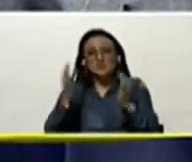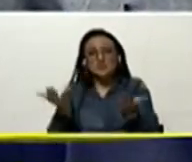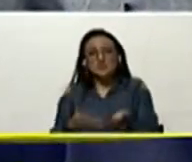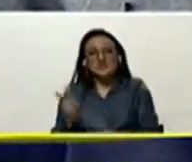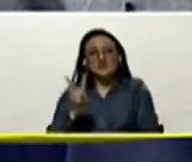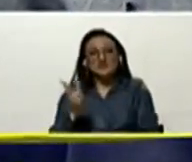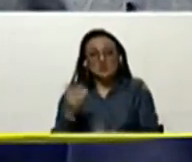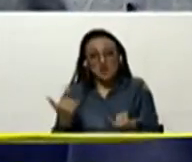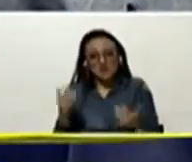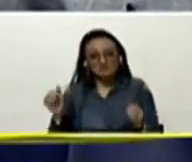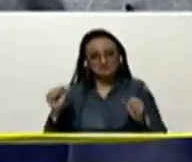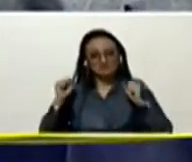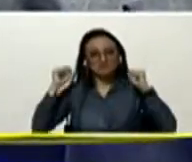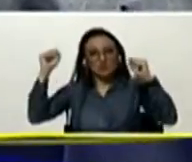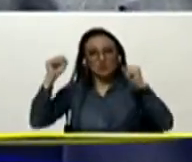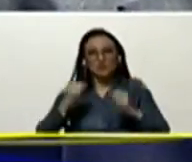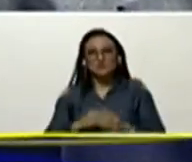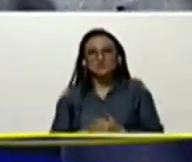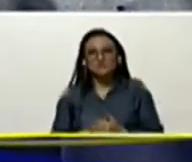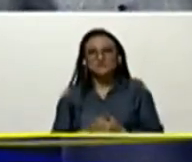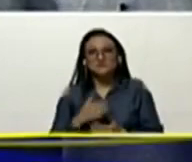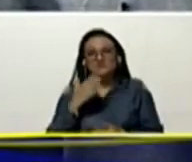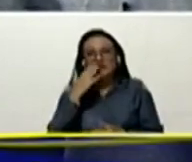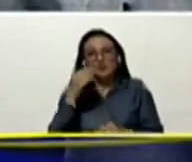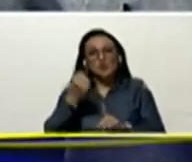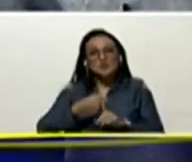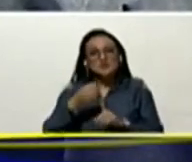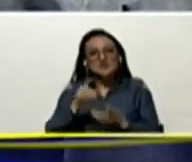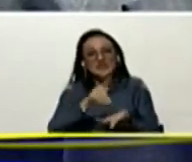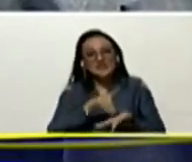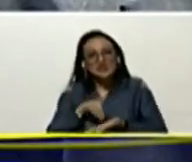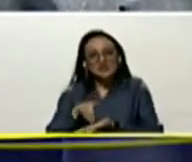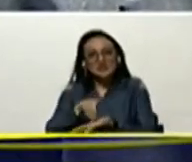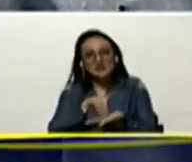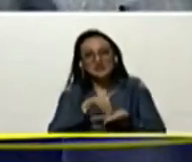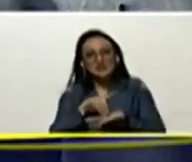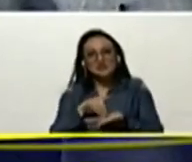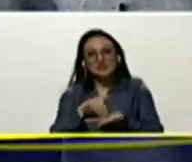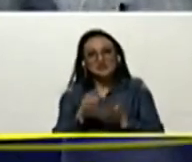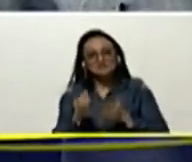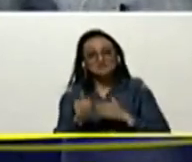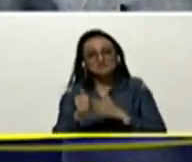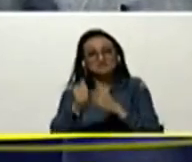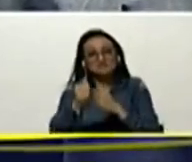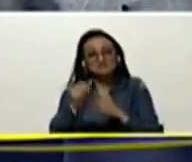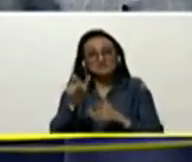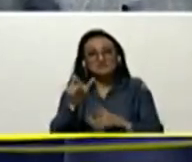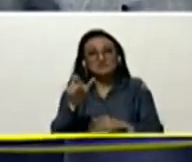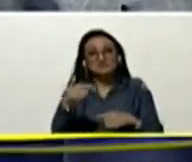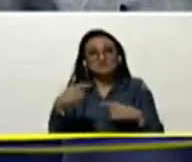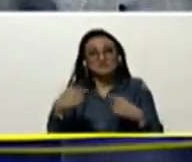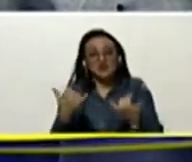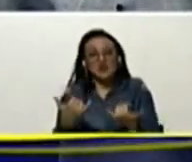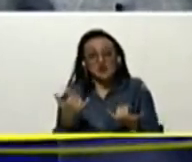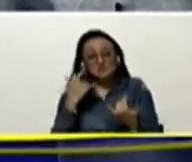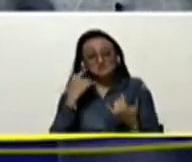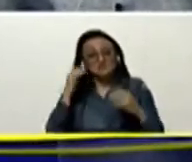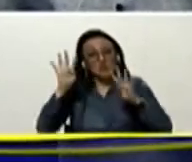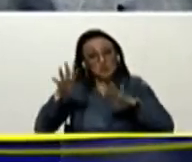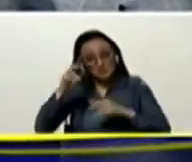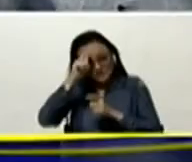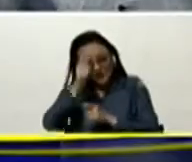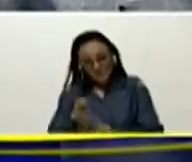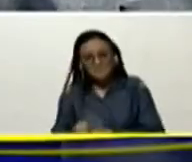está triunfante, ante la batalla por la dignidad, que ha liderado y ha generado admiración